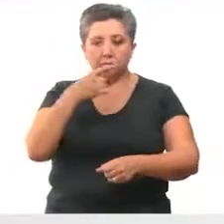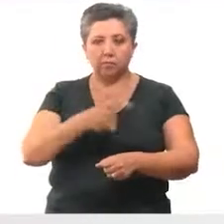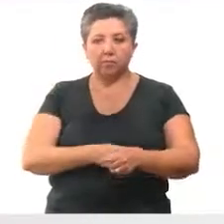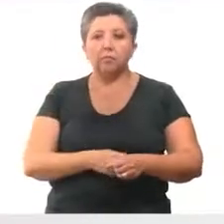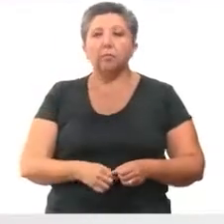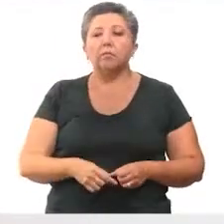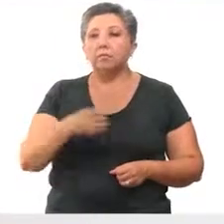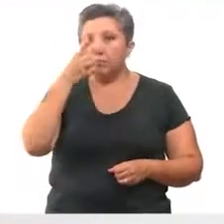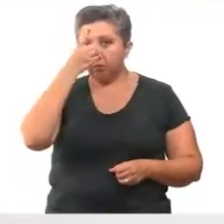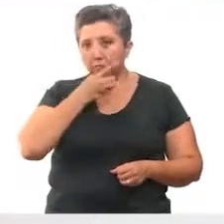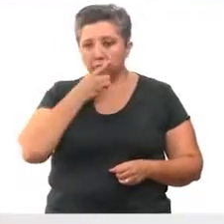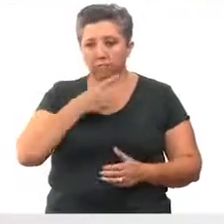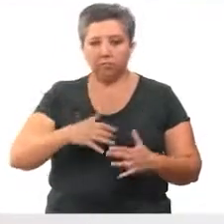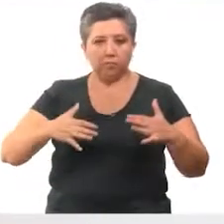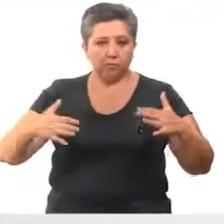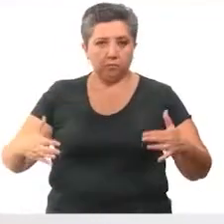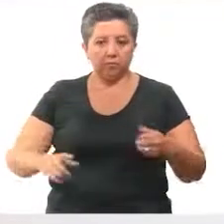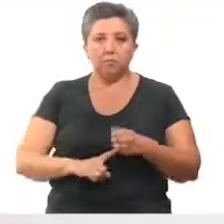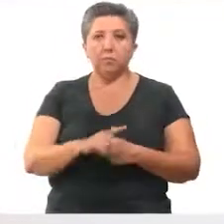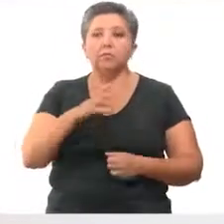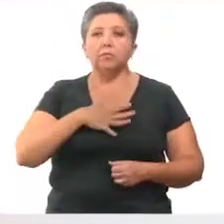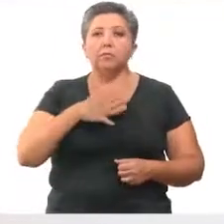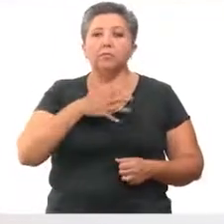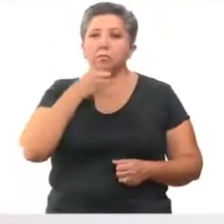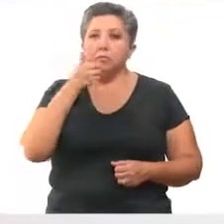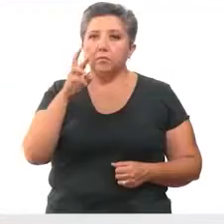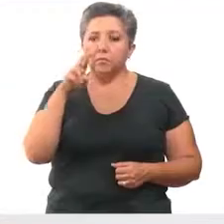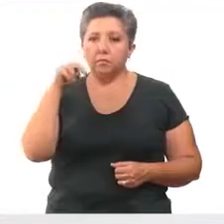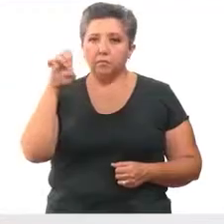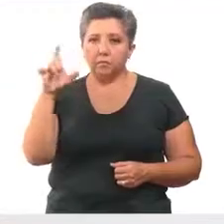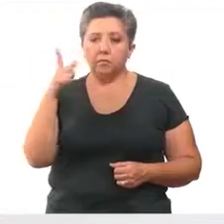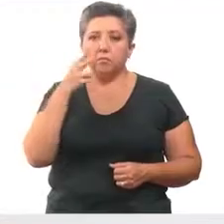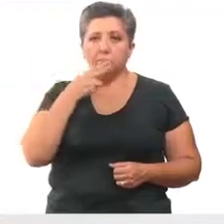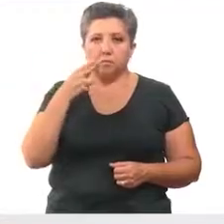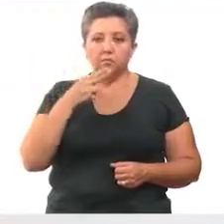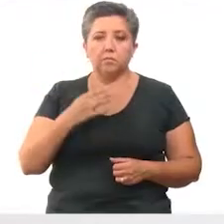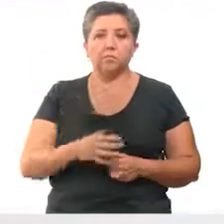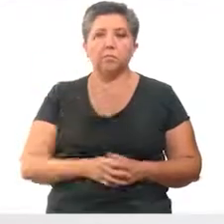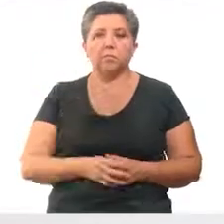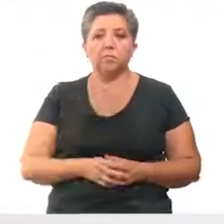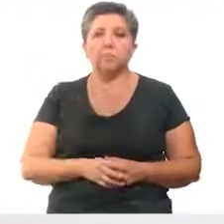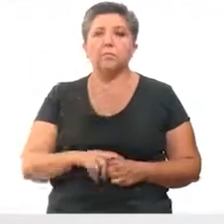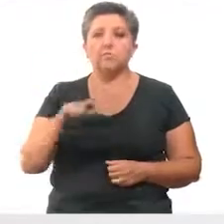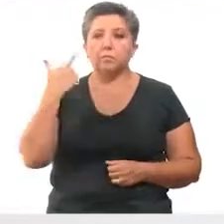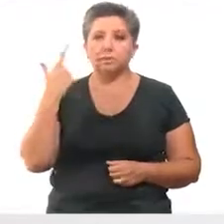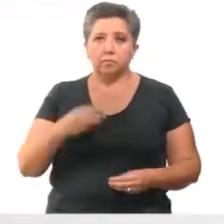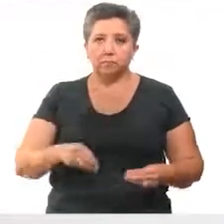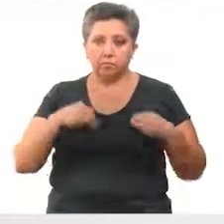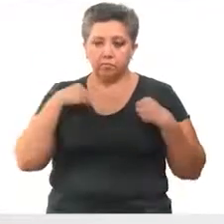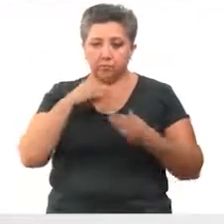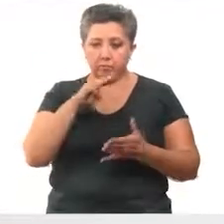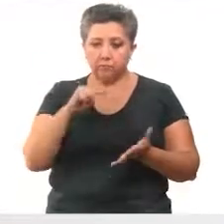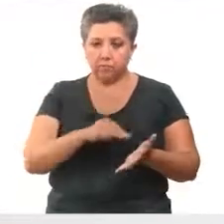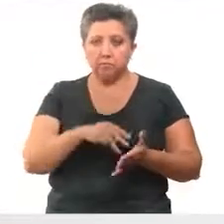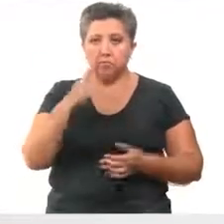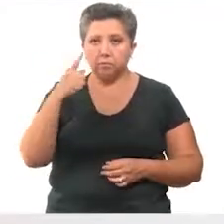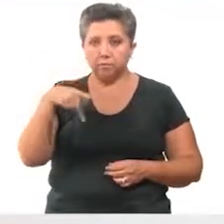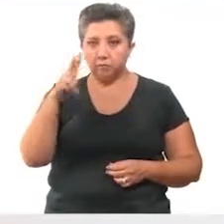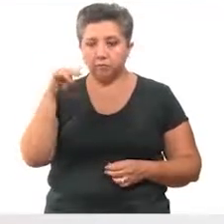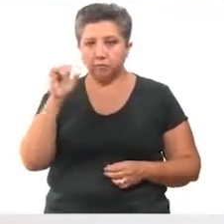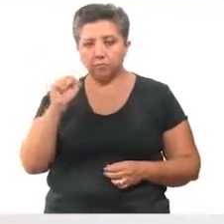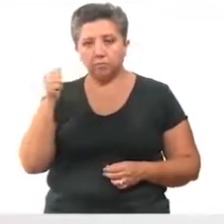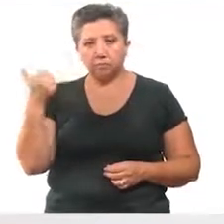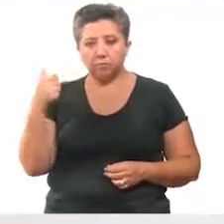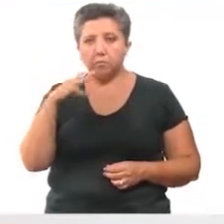hipertensión arterial, diabetes, obesidad, EPOC, insuficiencia renal crónica y tabaquismo. 12 residían en Mérida, 1 en Canacín,